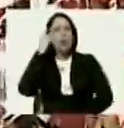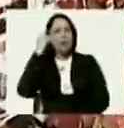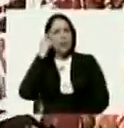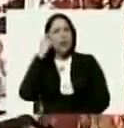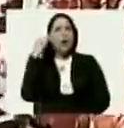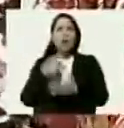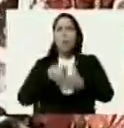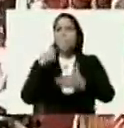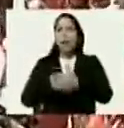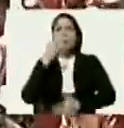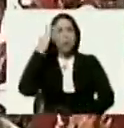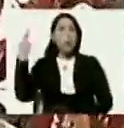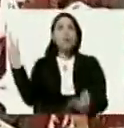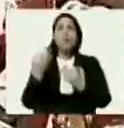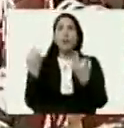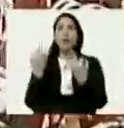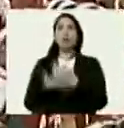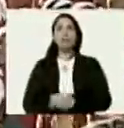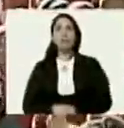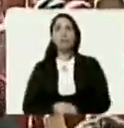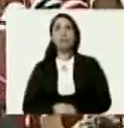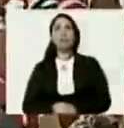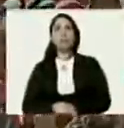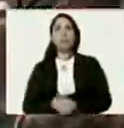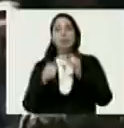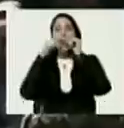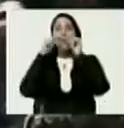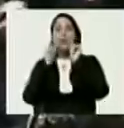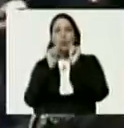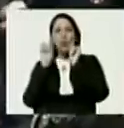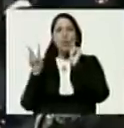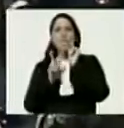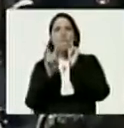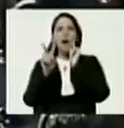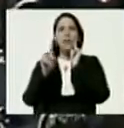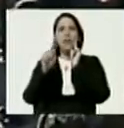verdad. La bigotúa de los Valles del Toyo.